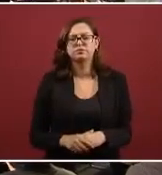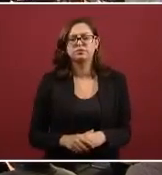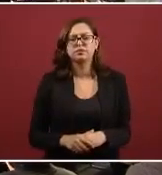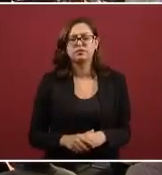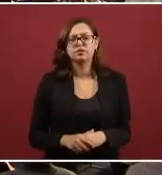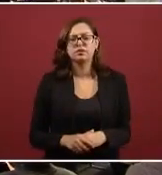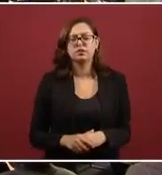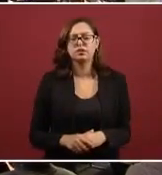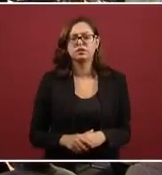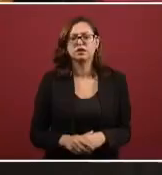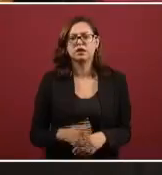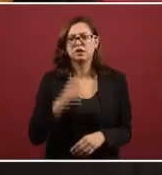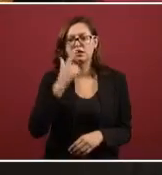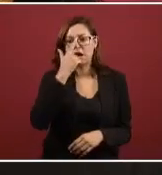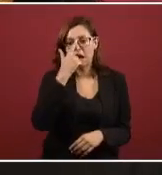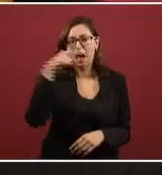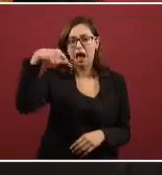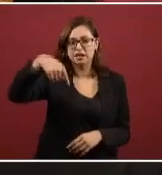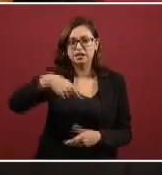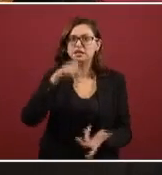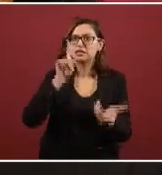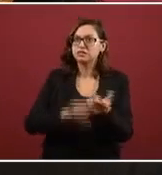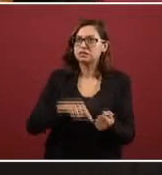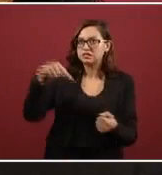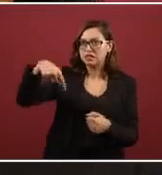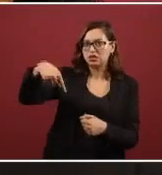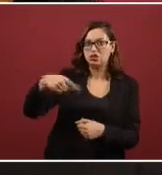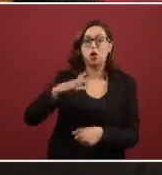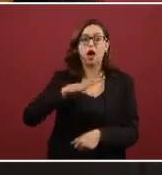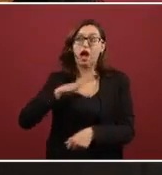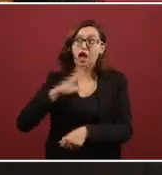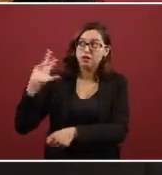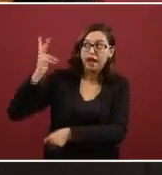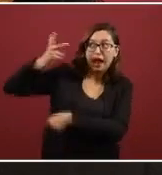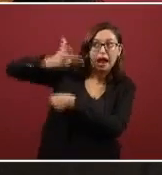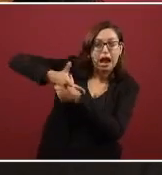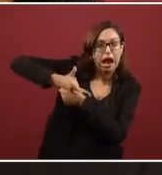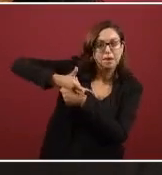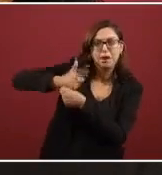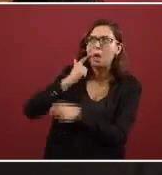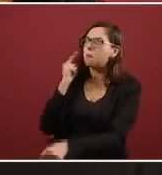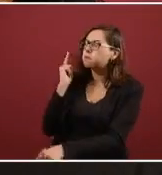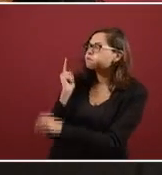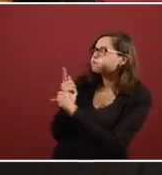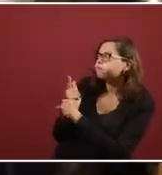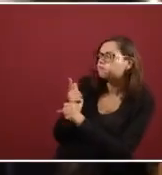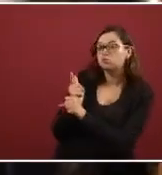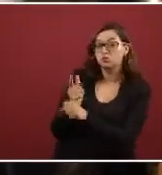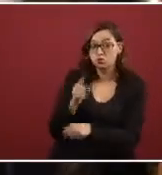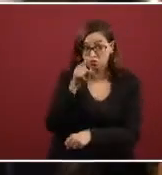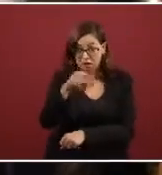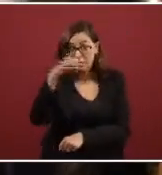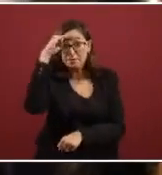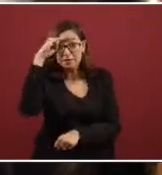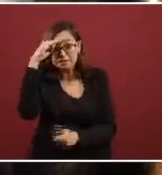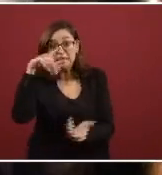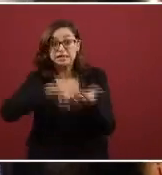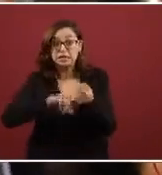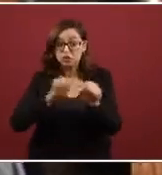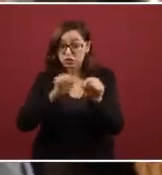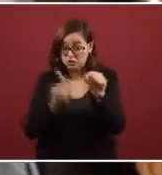que usted encontró en Palacio Nacional, sospecha de espionaje nacional y,